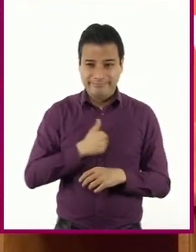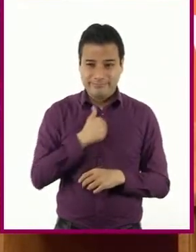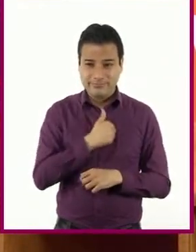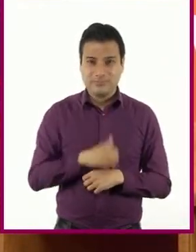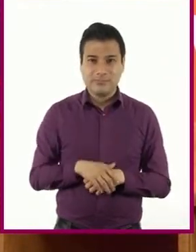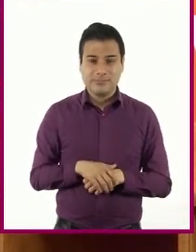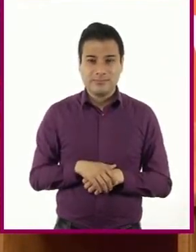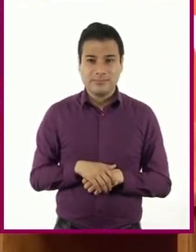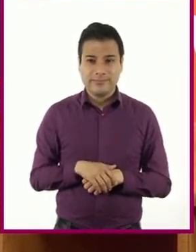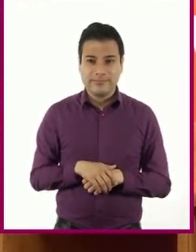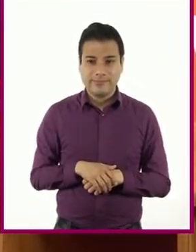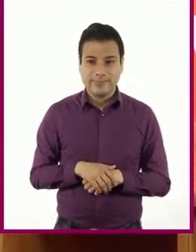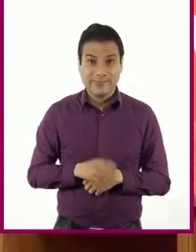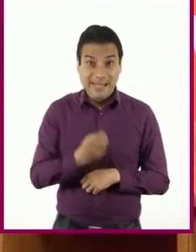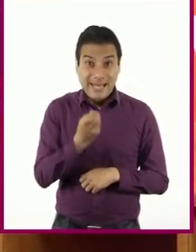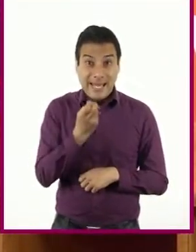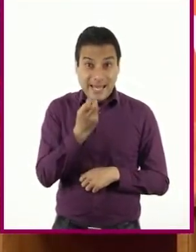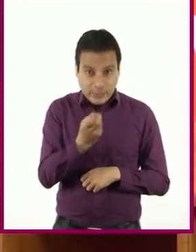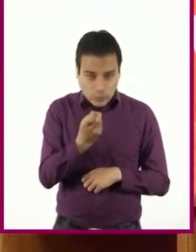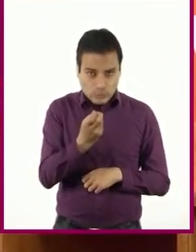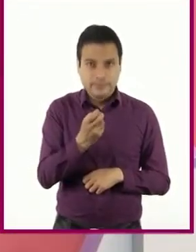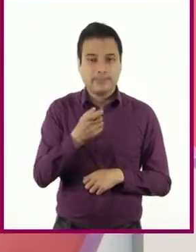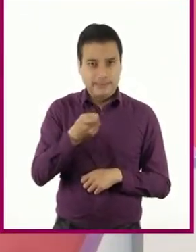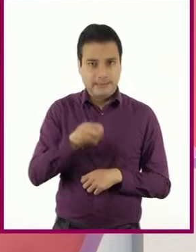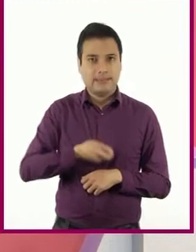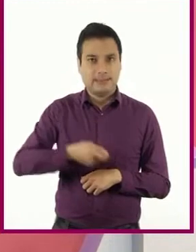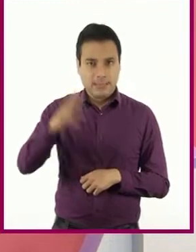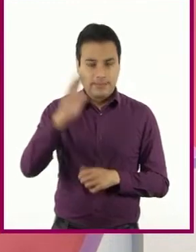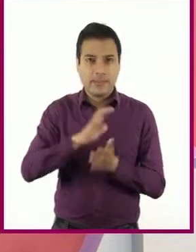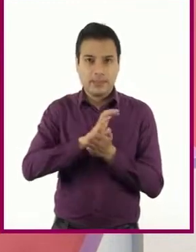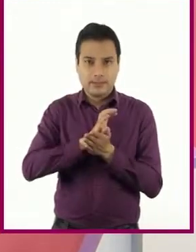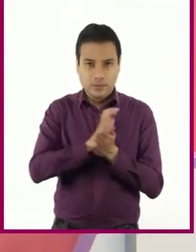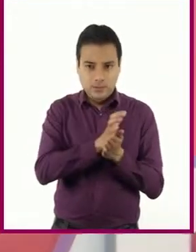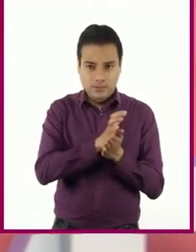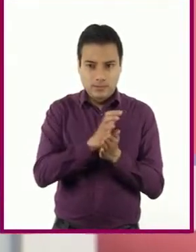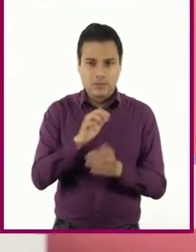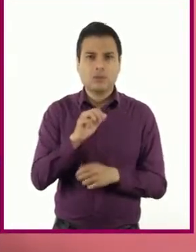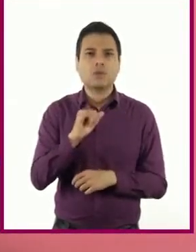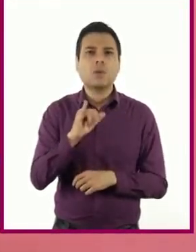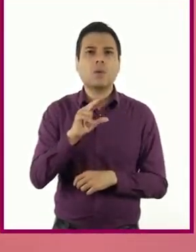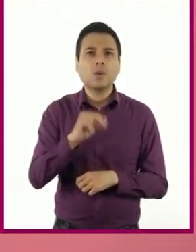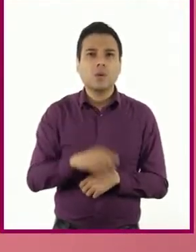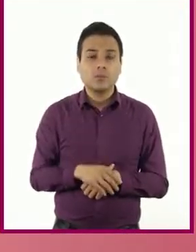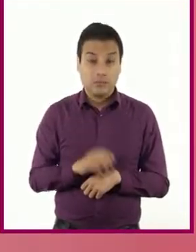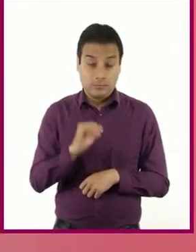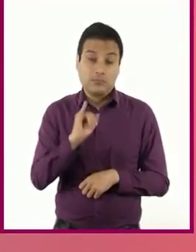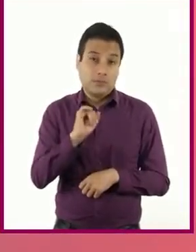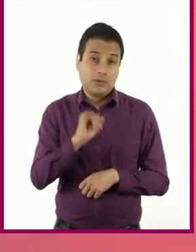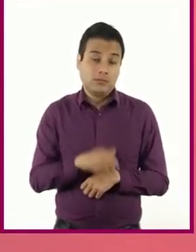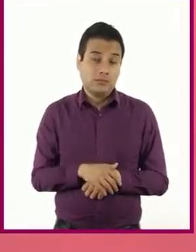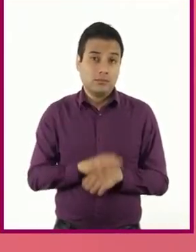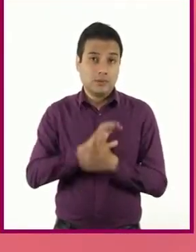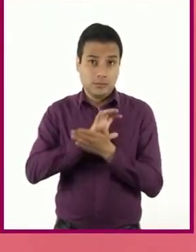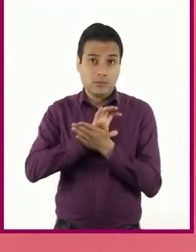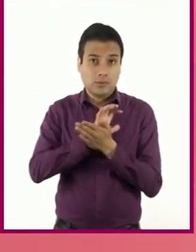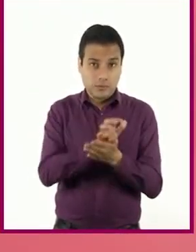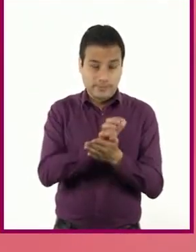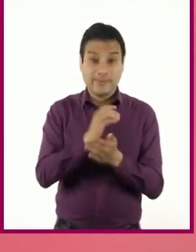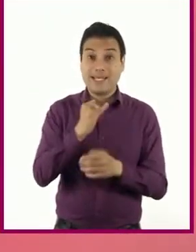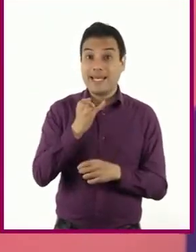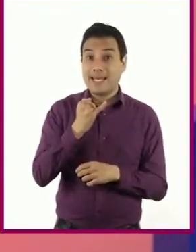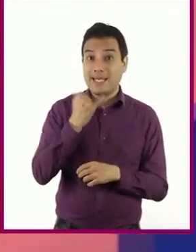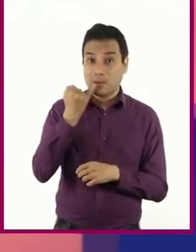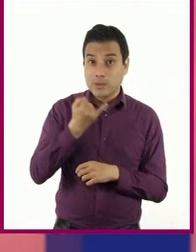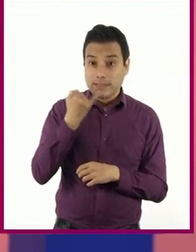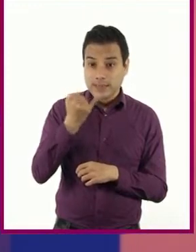espacio, me parece que eso es discriminación. ¿Estoy en lo correcto? Así es. A eso se le llama discriminación lingüística, pues